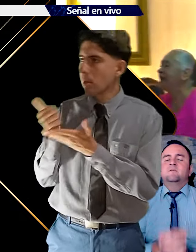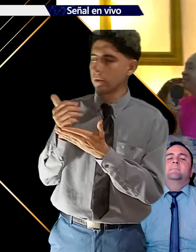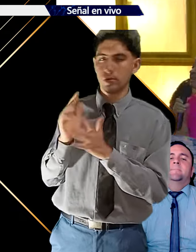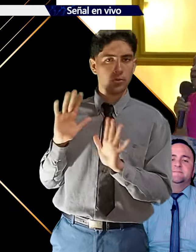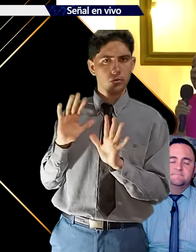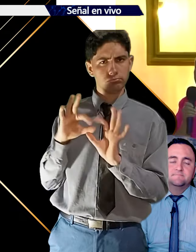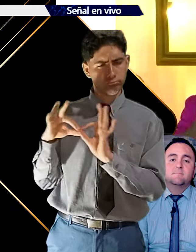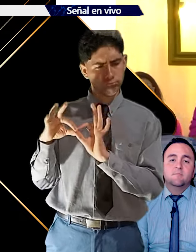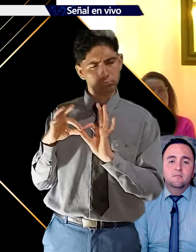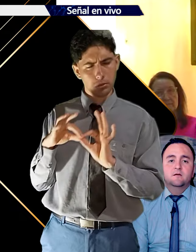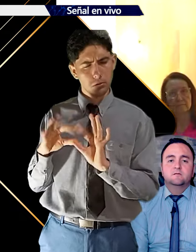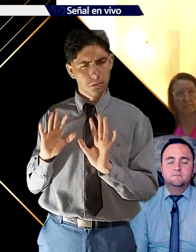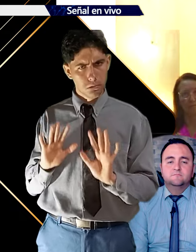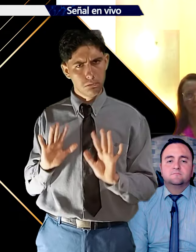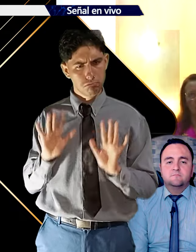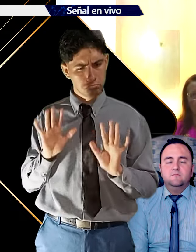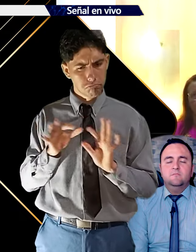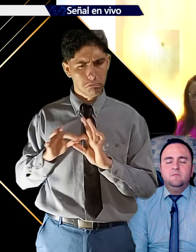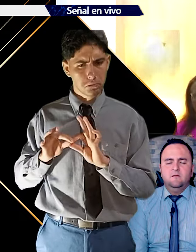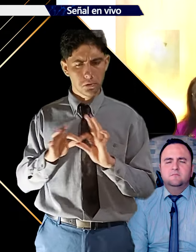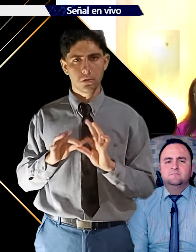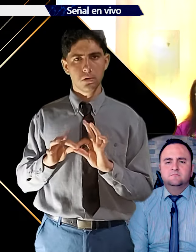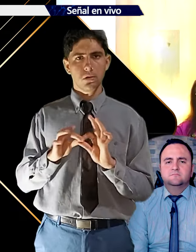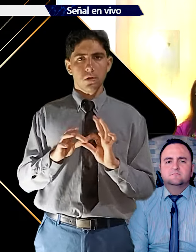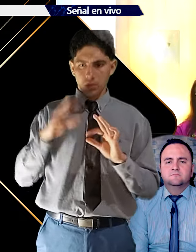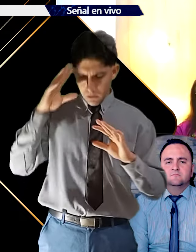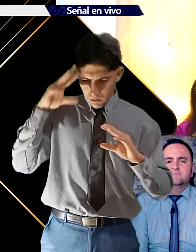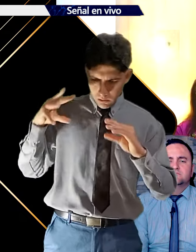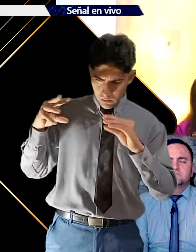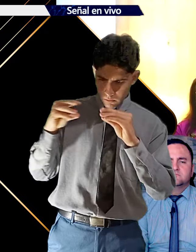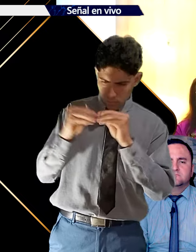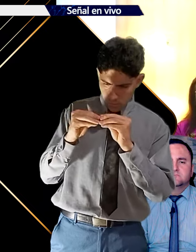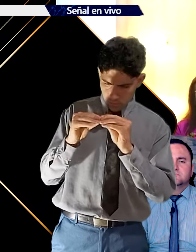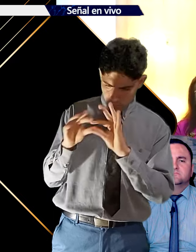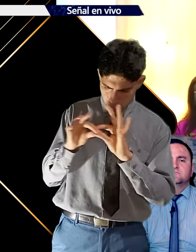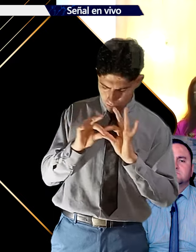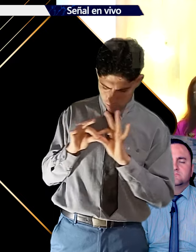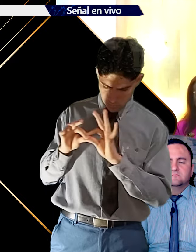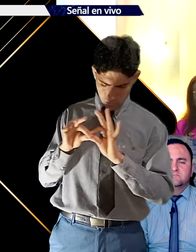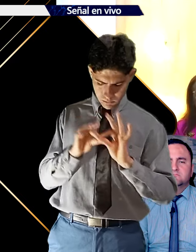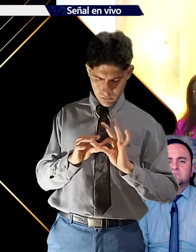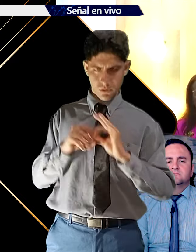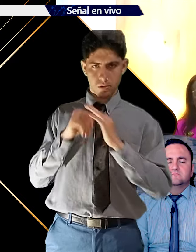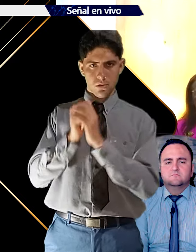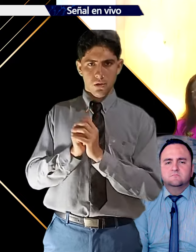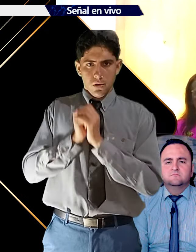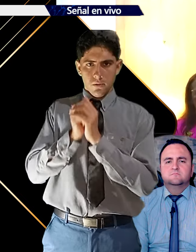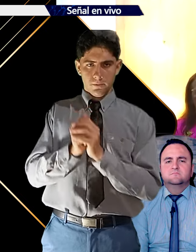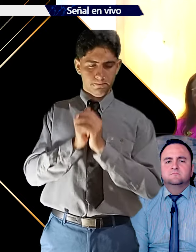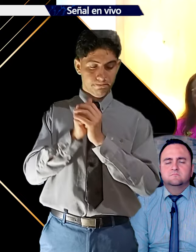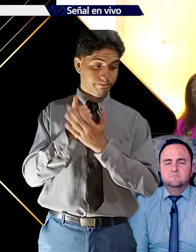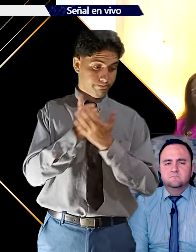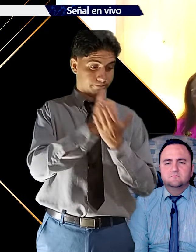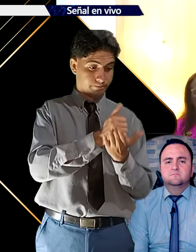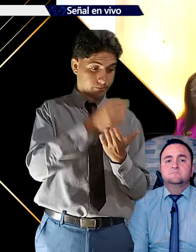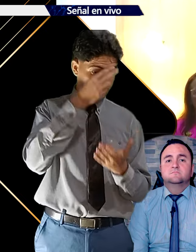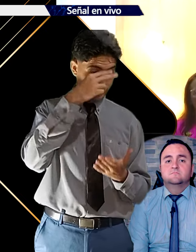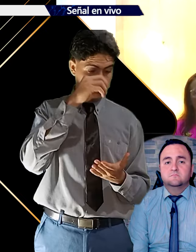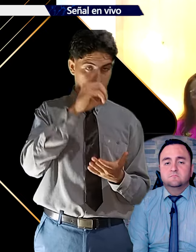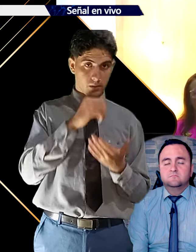ya la leche se regó, ¿para qué pelear? Lo que tienen que hacer es unirse en ese papá y esa mamá. Que si dos en la tierra se ponen de acuerdo, el papá y la mamá